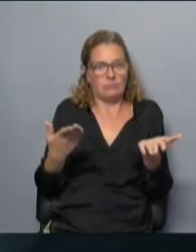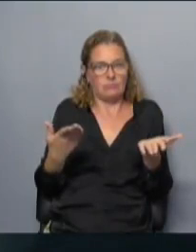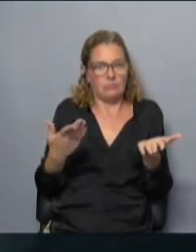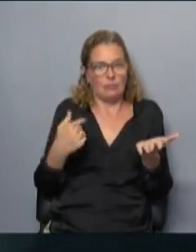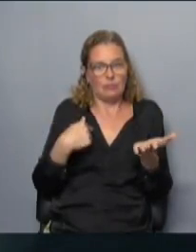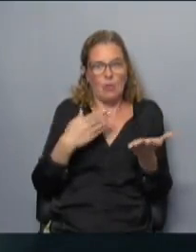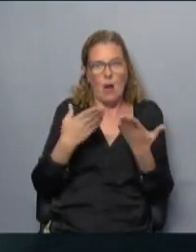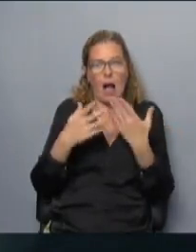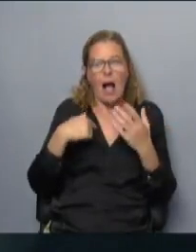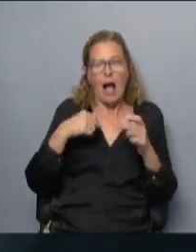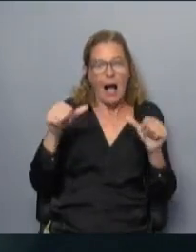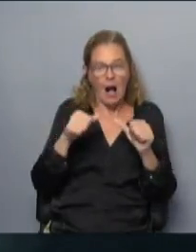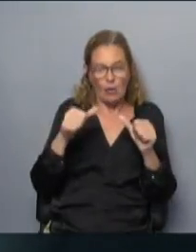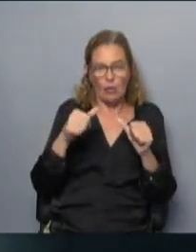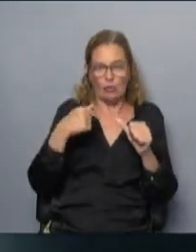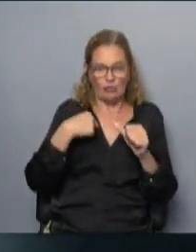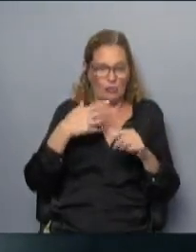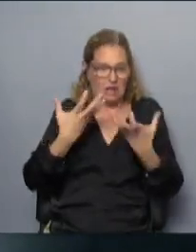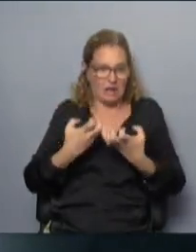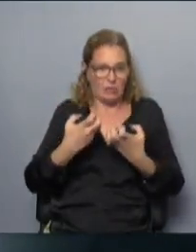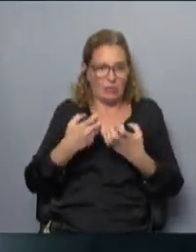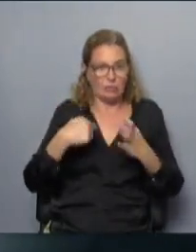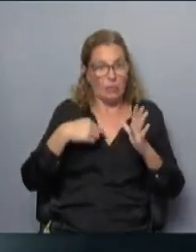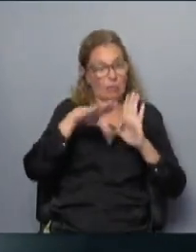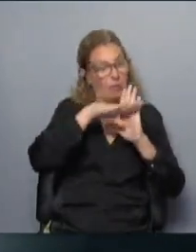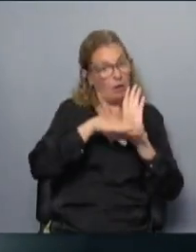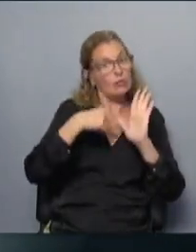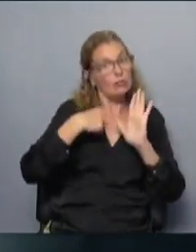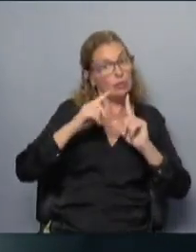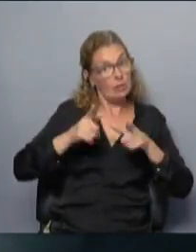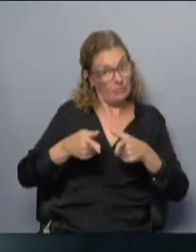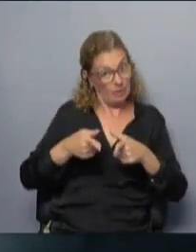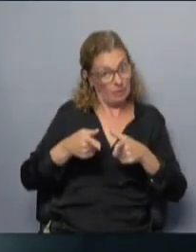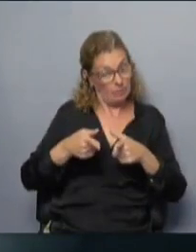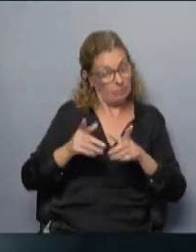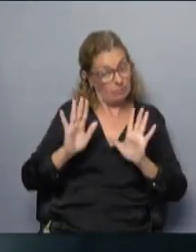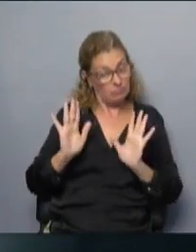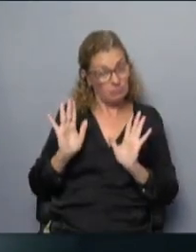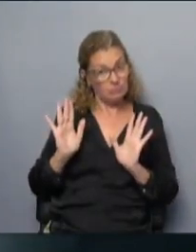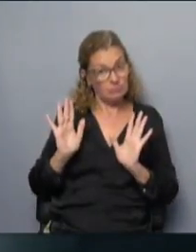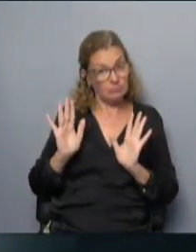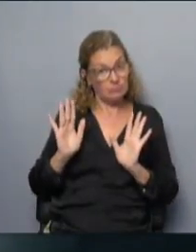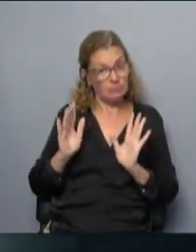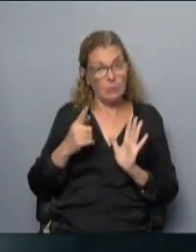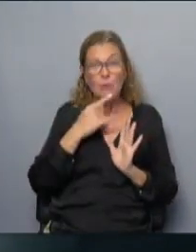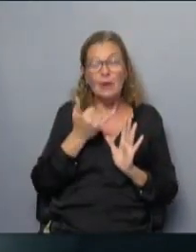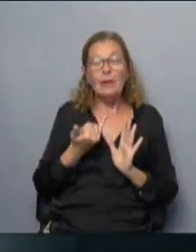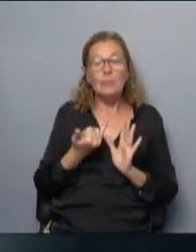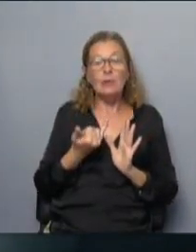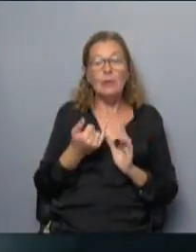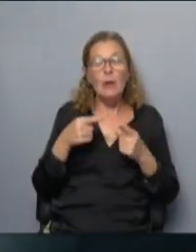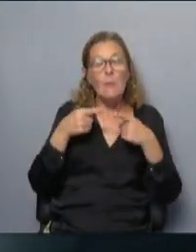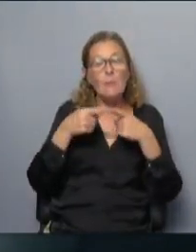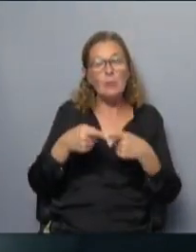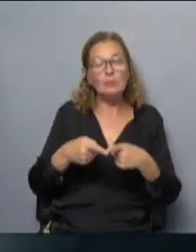yo hablo se me canta no hay reglas hay procedimiento a las cuales yo también tengo que hacer yo pongo ejemplo en punta